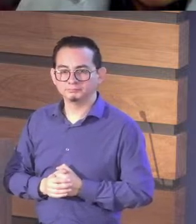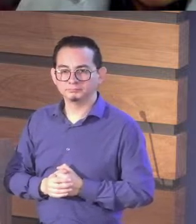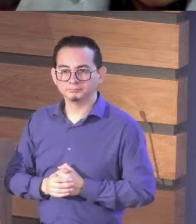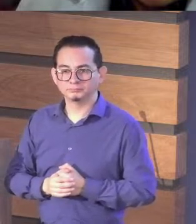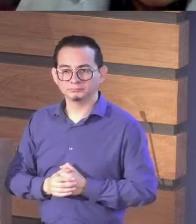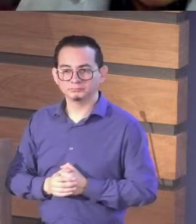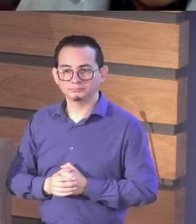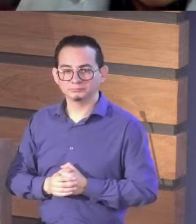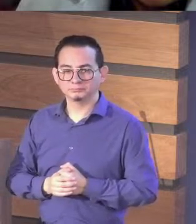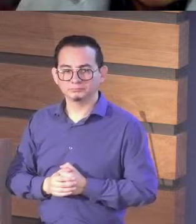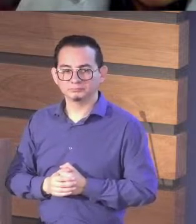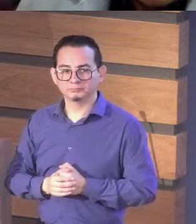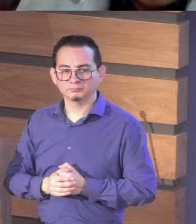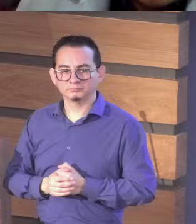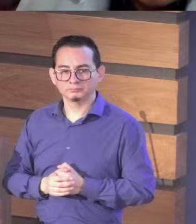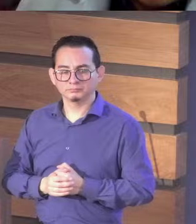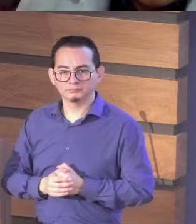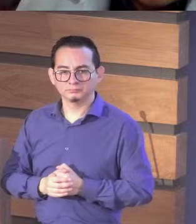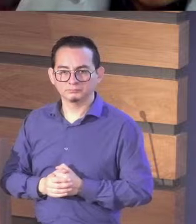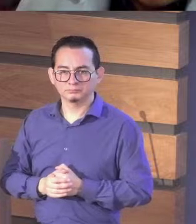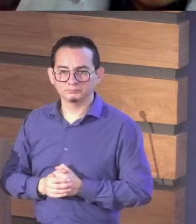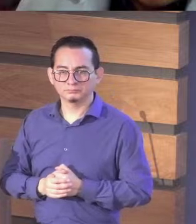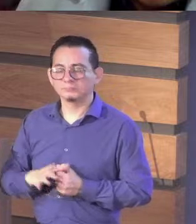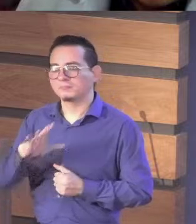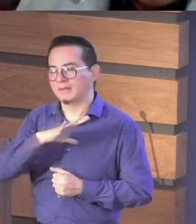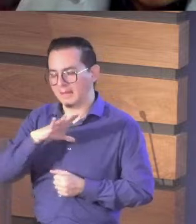otros resultados, como por ejemplo,